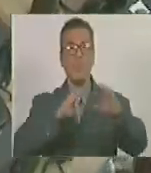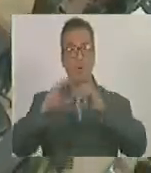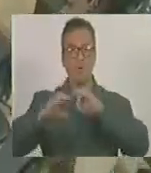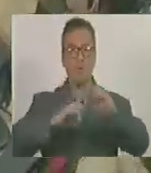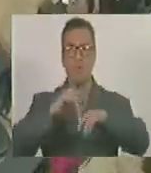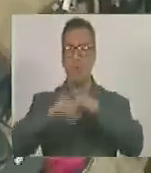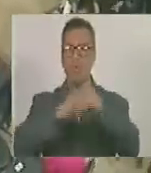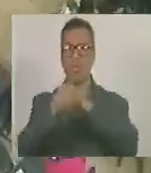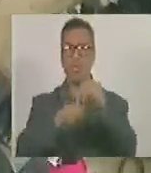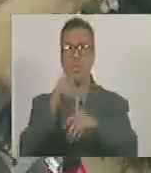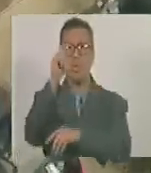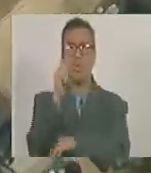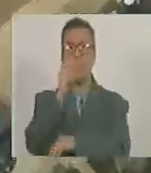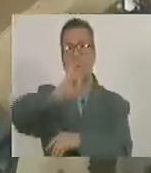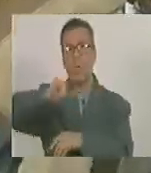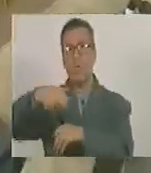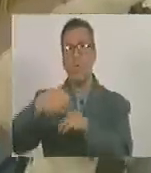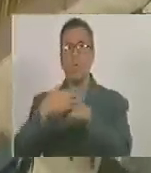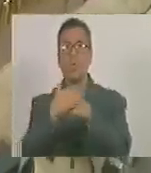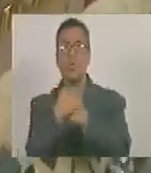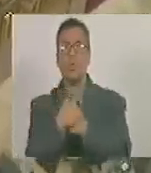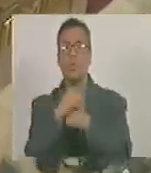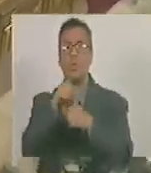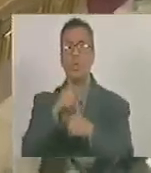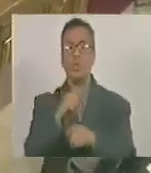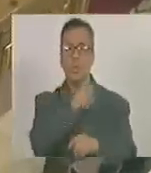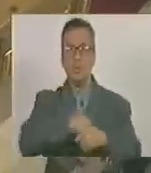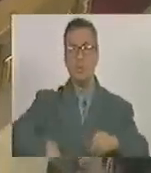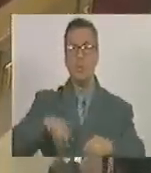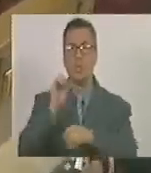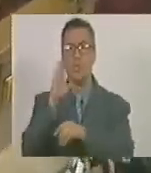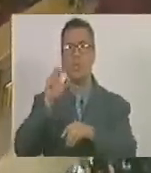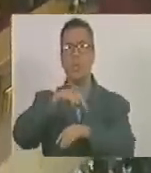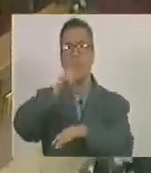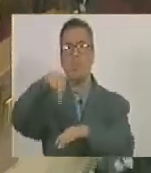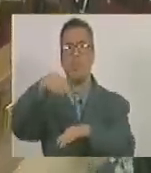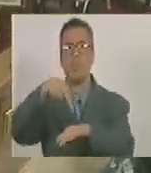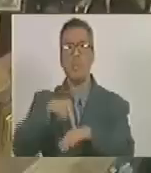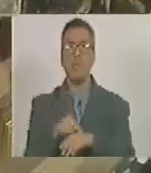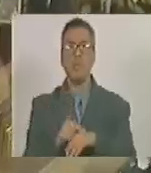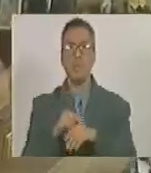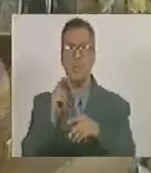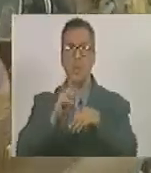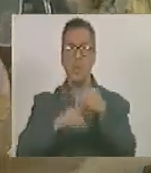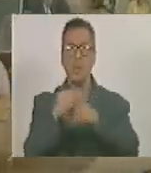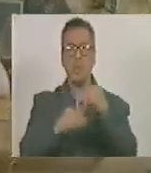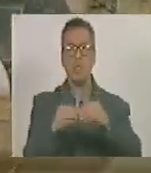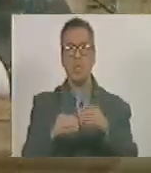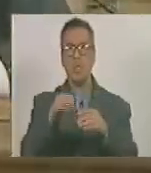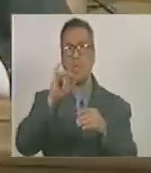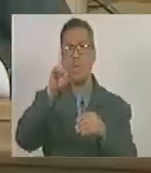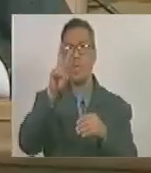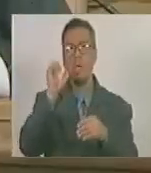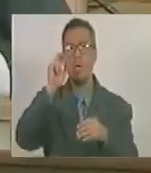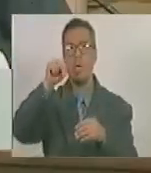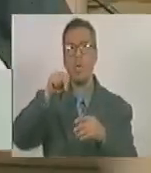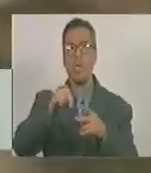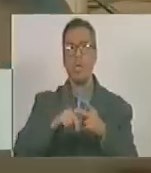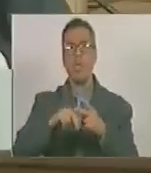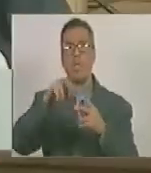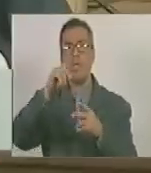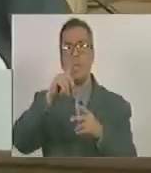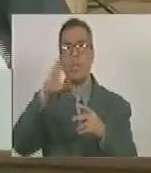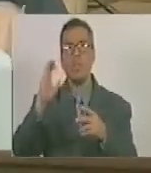Comunicación dirigida al diputado Jorge Rodríguez Gómez, presidente de la Asamblea Nacional, suscrita por el ciudadano Iván Eduardo Gil